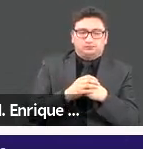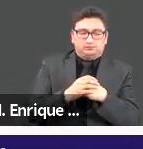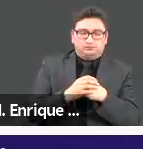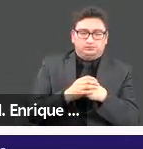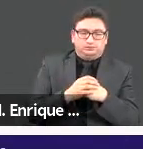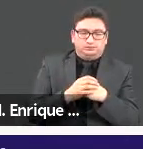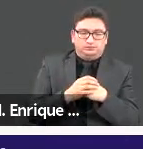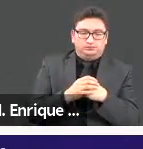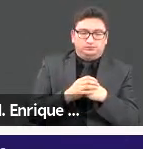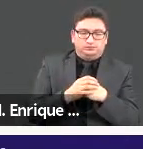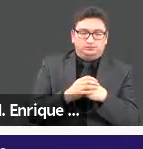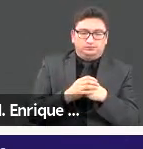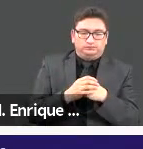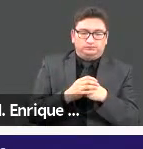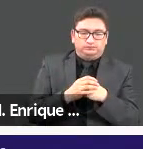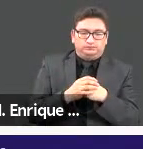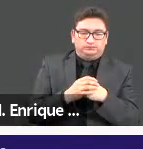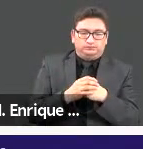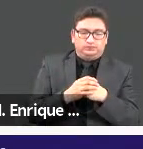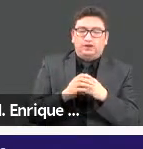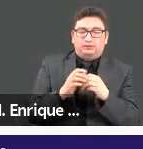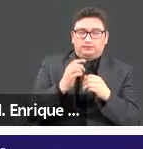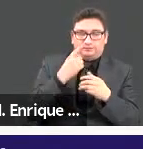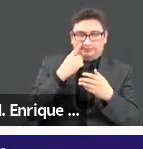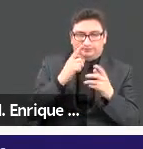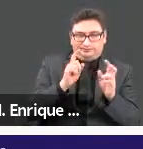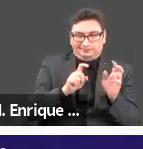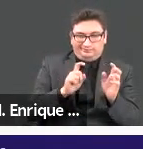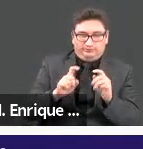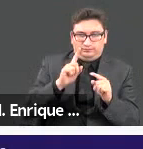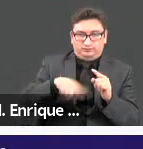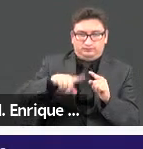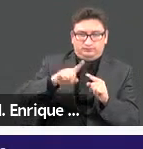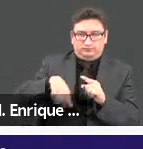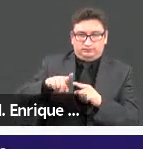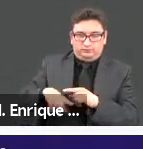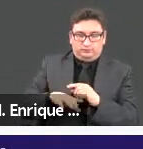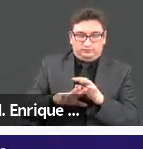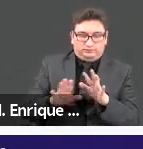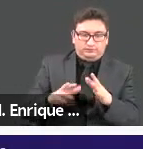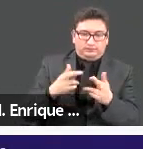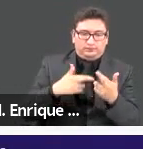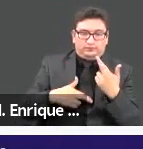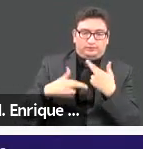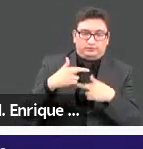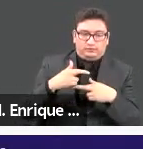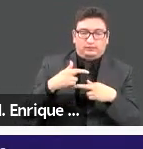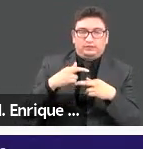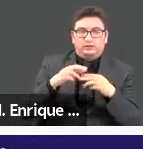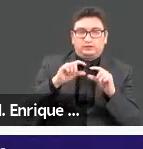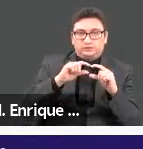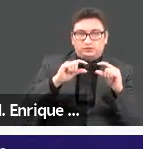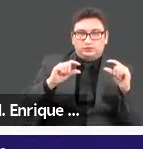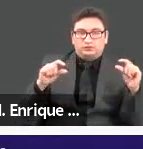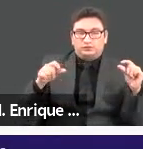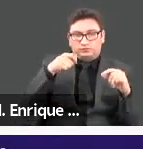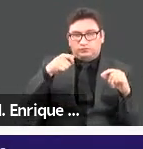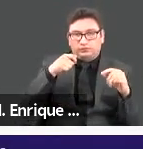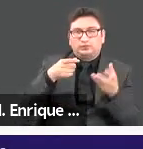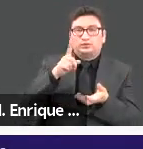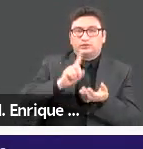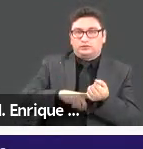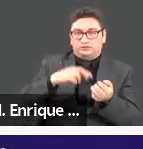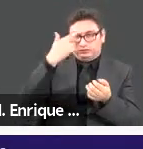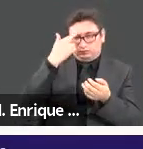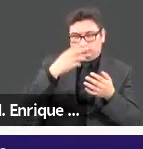vamos a cerrar estos apartados, regresamos a nuestras 910 tesis que tenemos